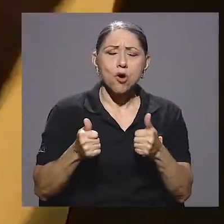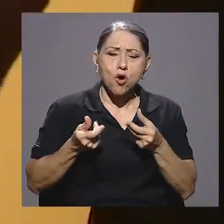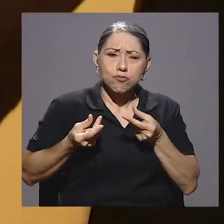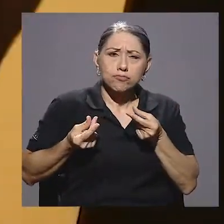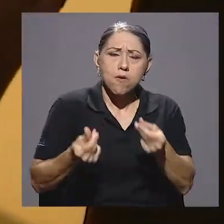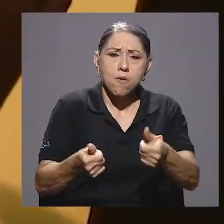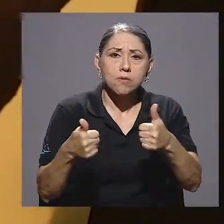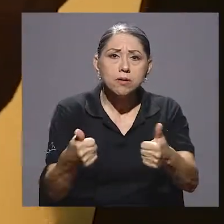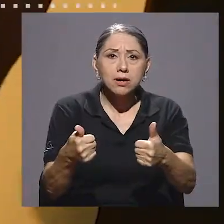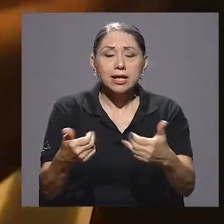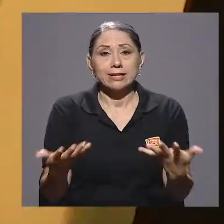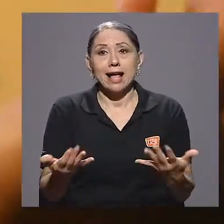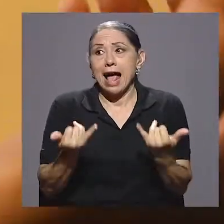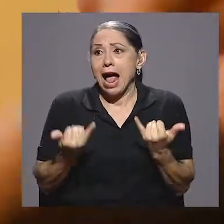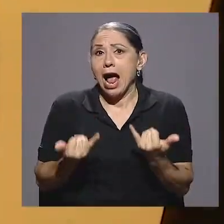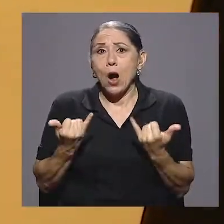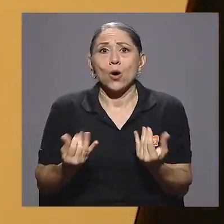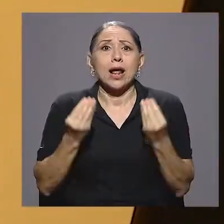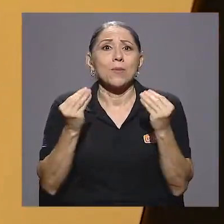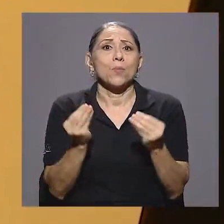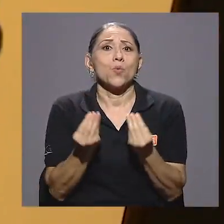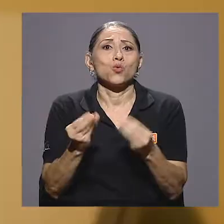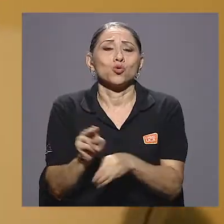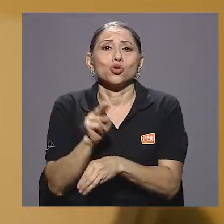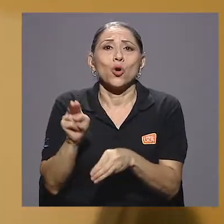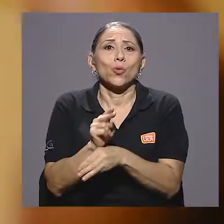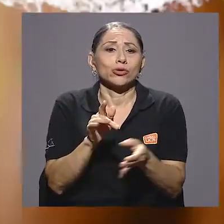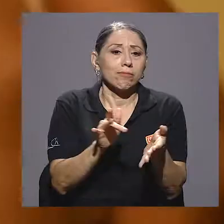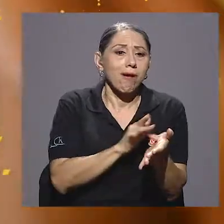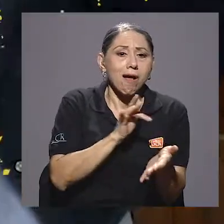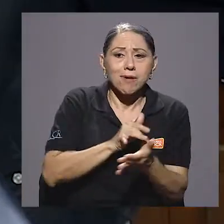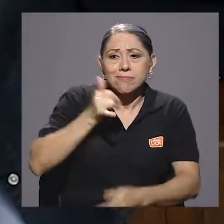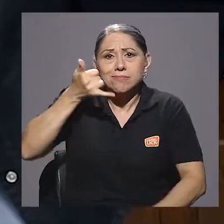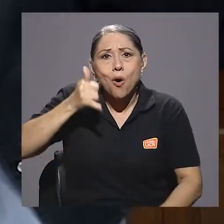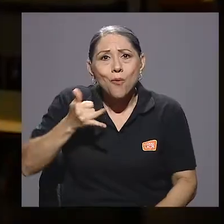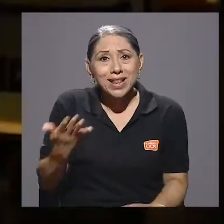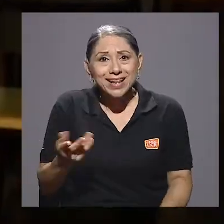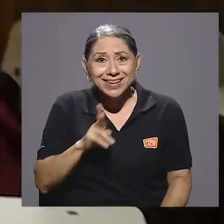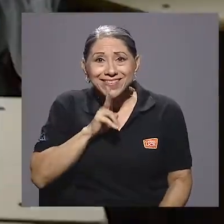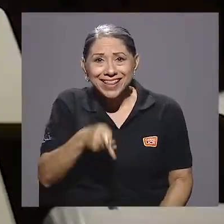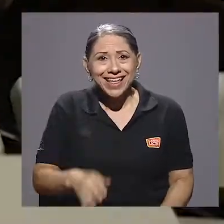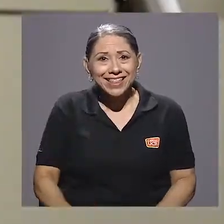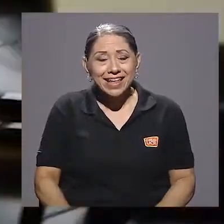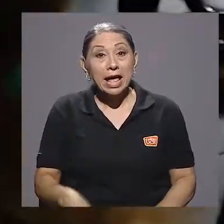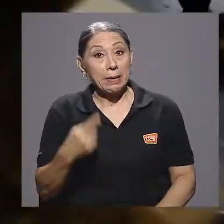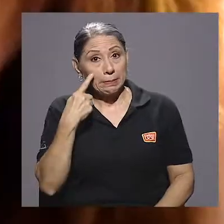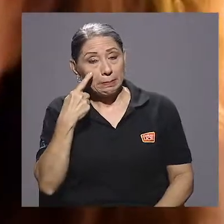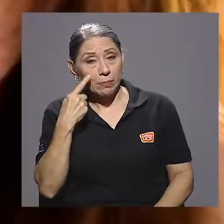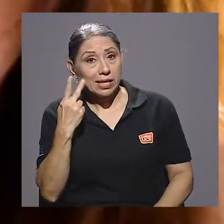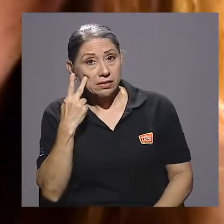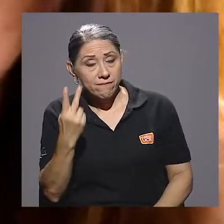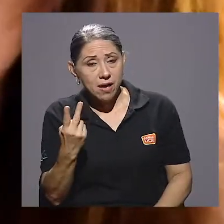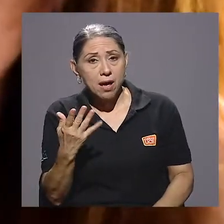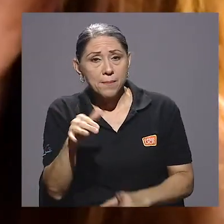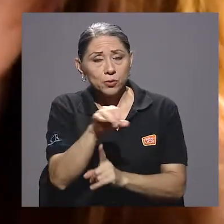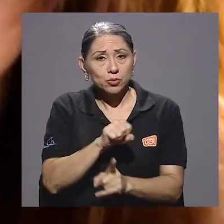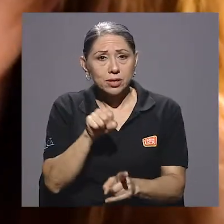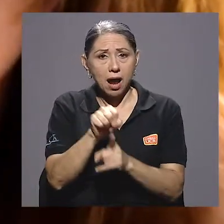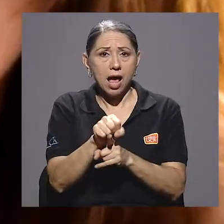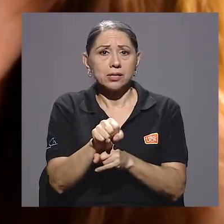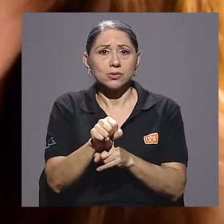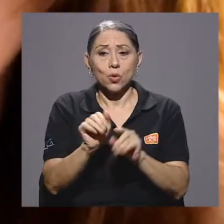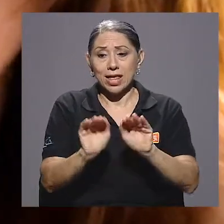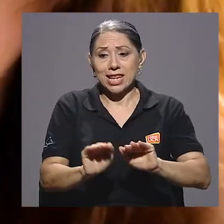alta velocidad. Lo que se ha generalizado mucho es el móvil, ¿verdad? Vea usted, por ejemplo, si vemos en el caso de